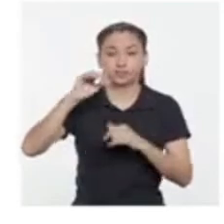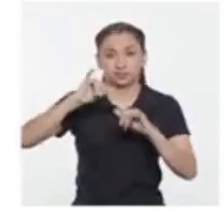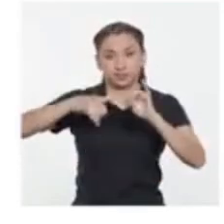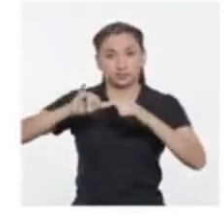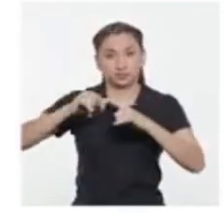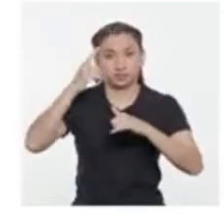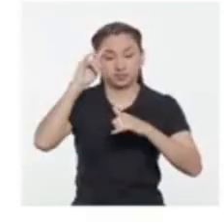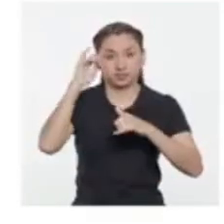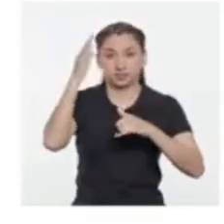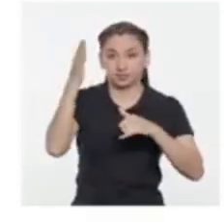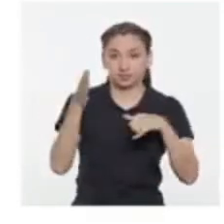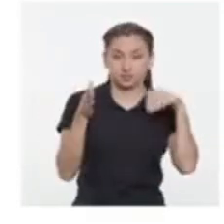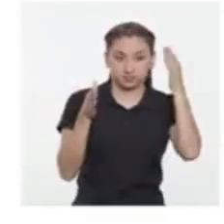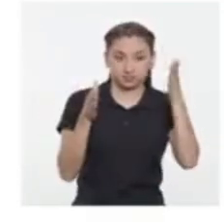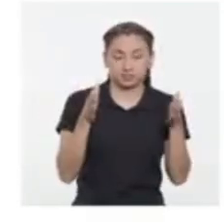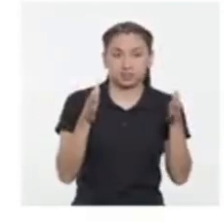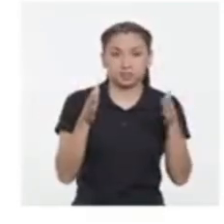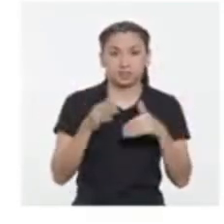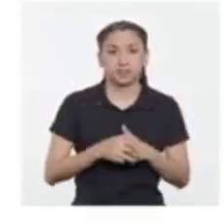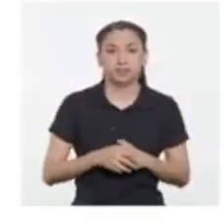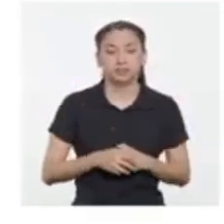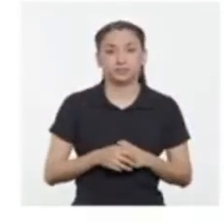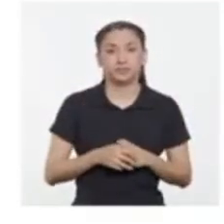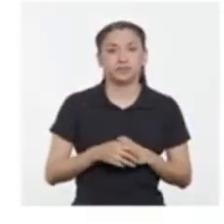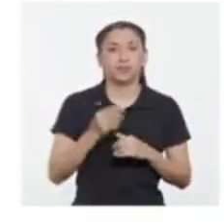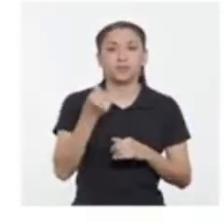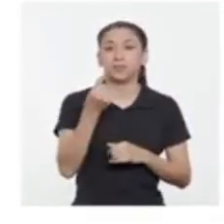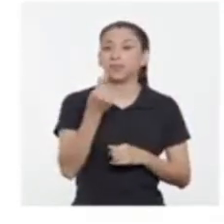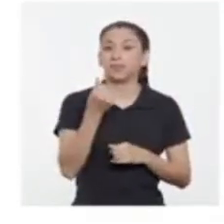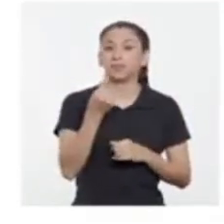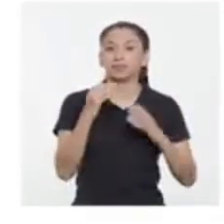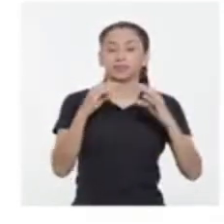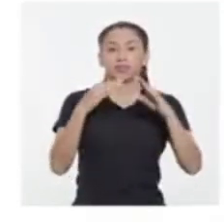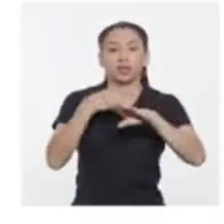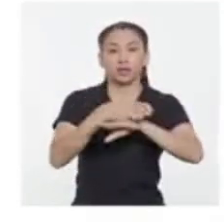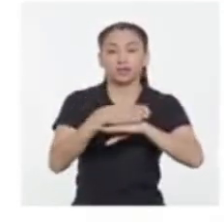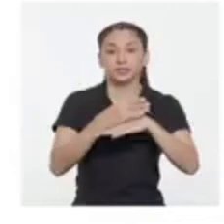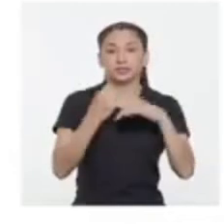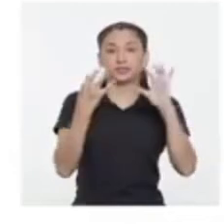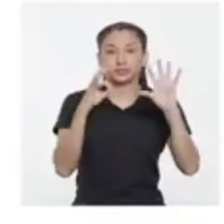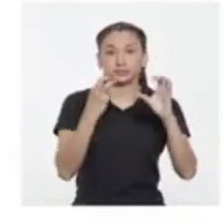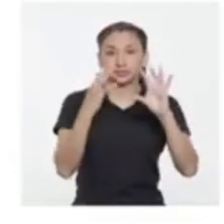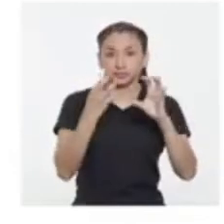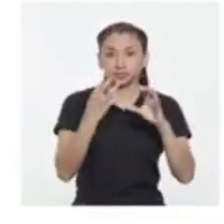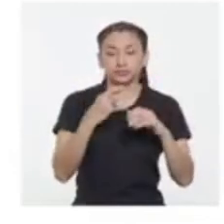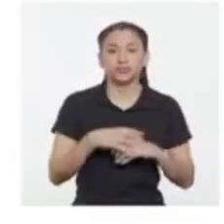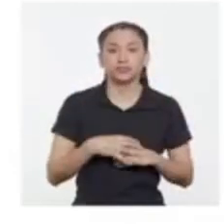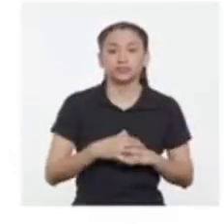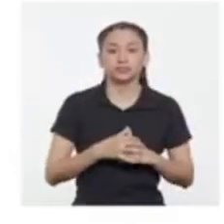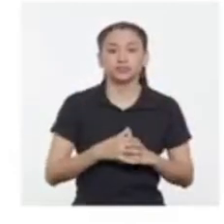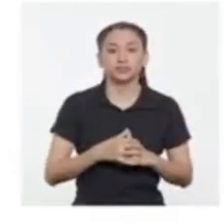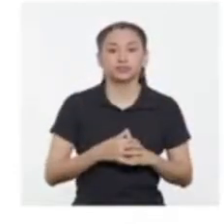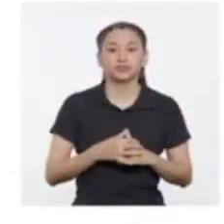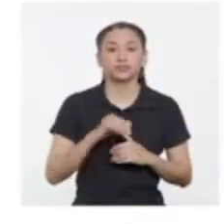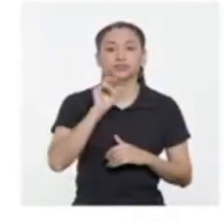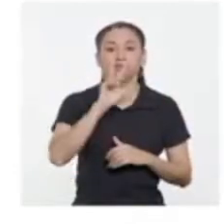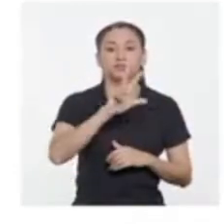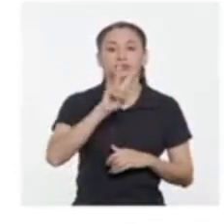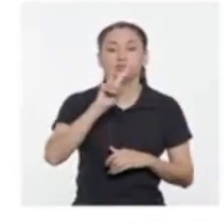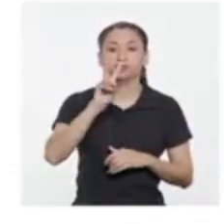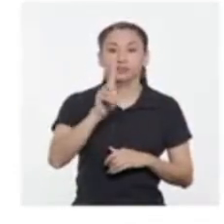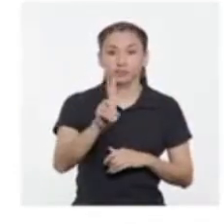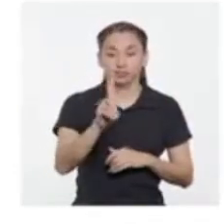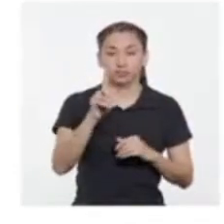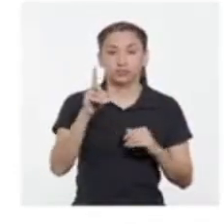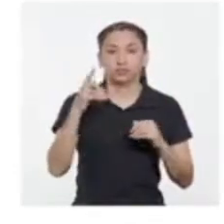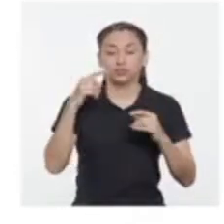de largo para las caras anterior y posterior, cuyo costo por listón es 8 soles. 31 tubos